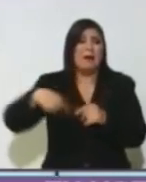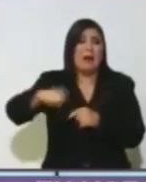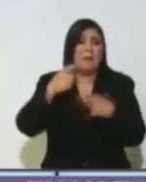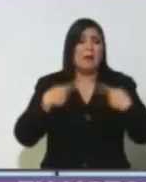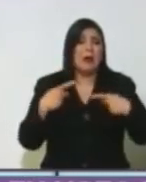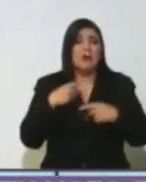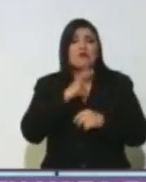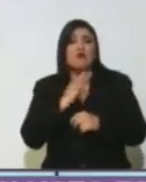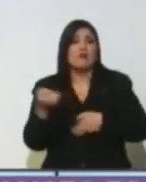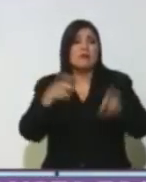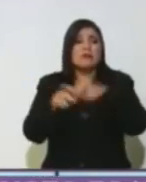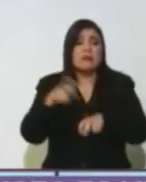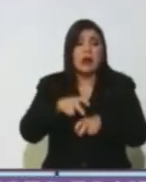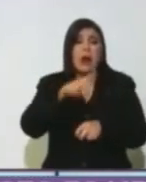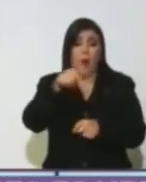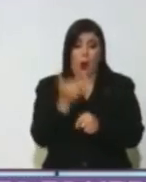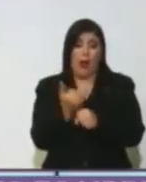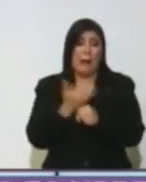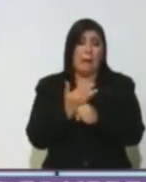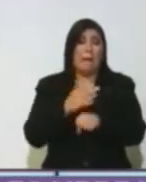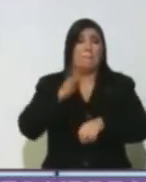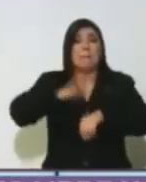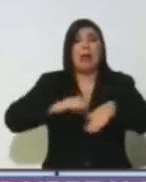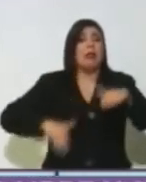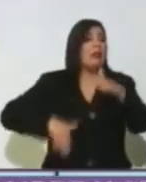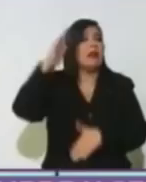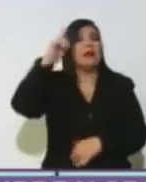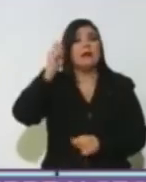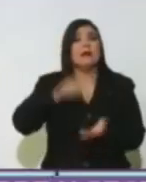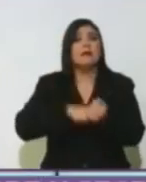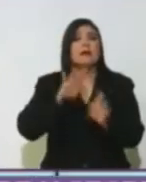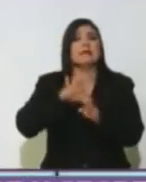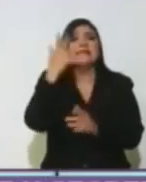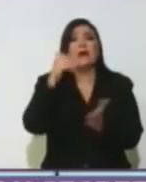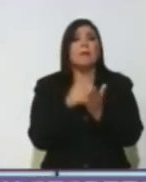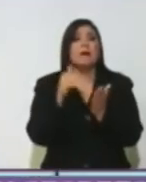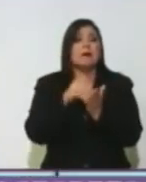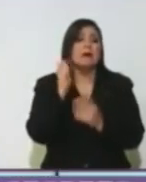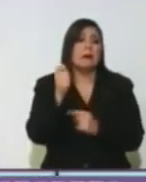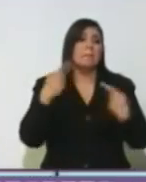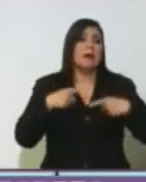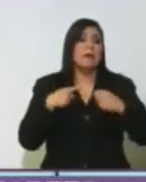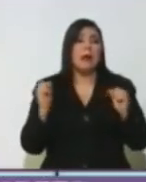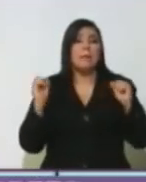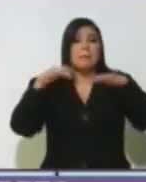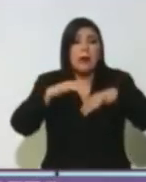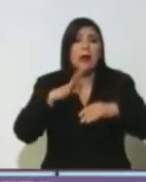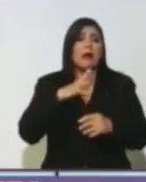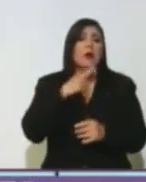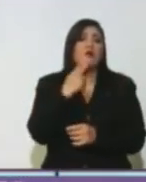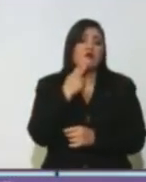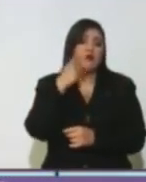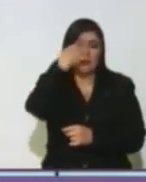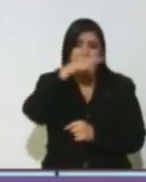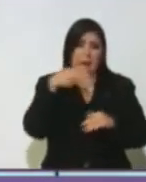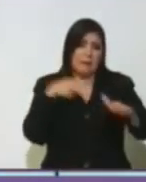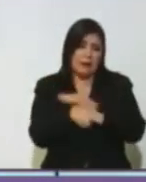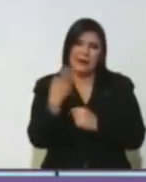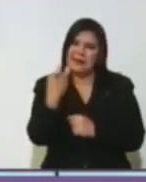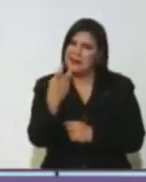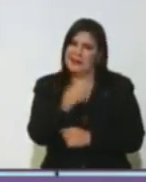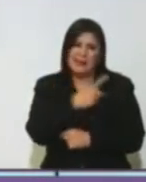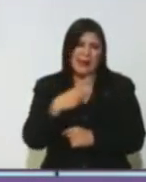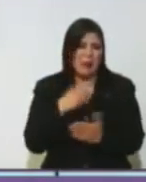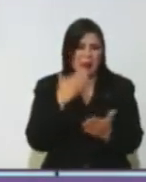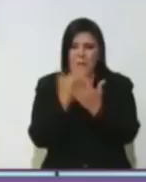y cuando en este momento más de 5 millones de usuarios lo ocupa yo creo que hay que poner propuestas